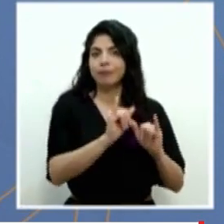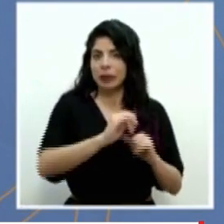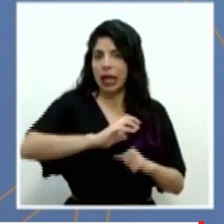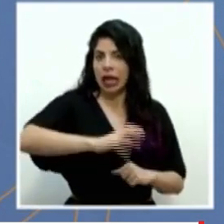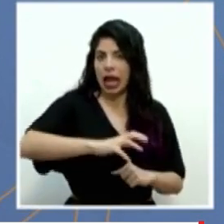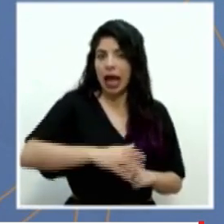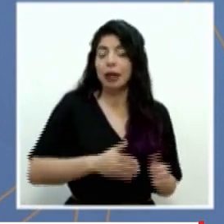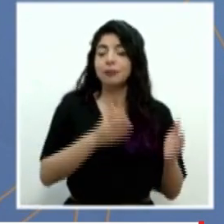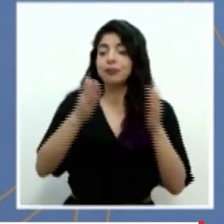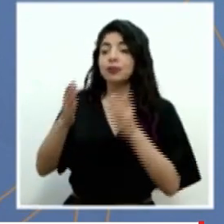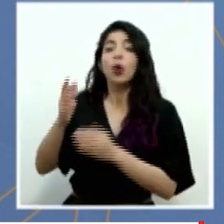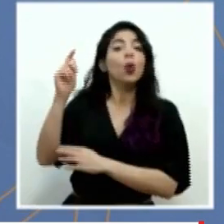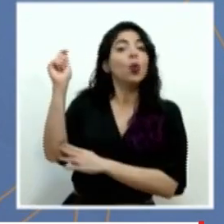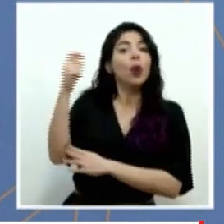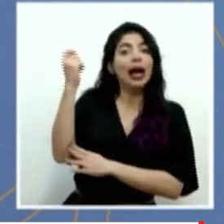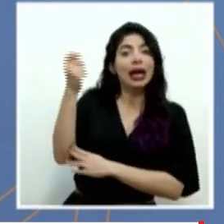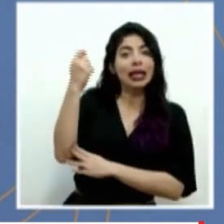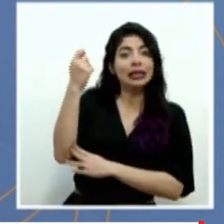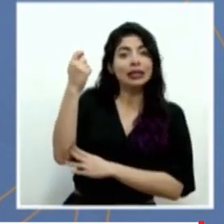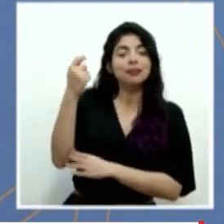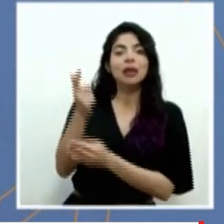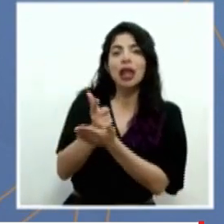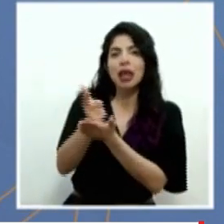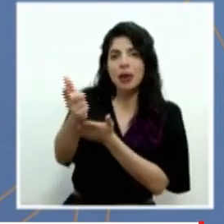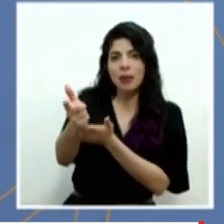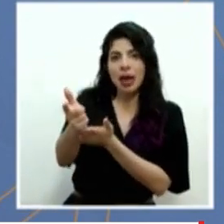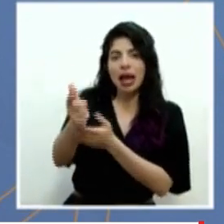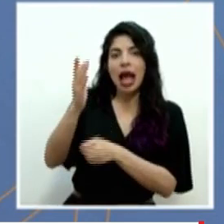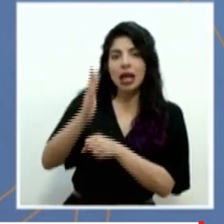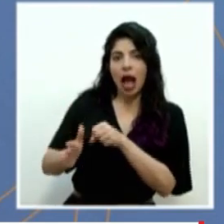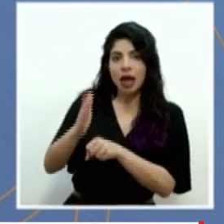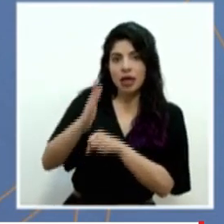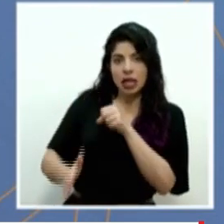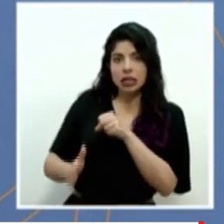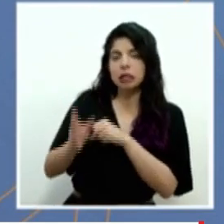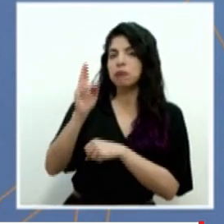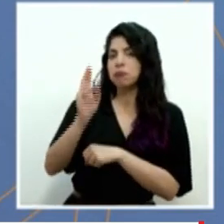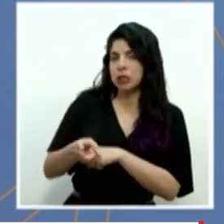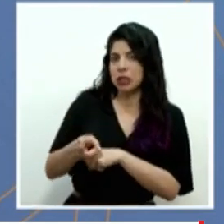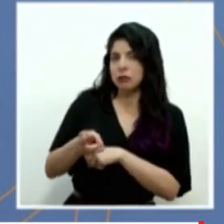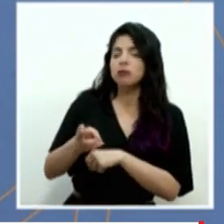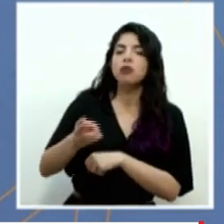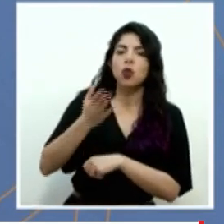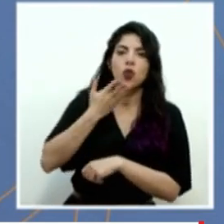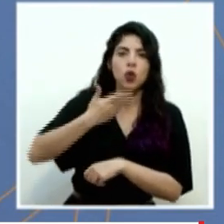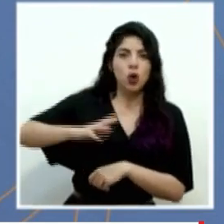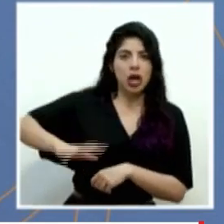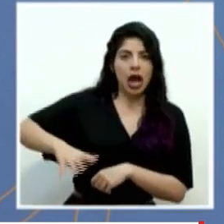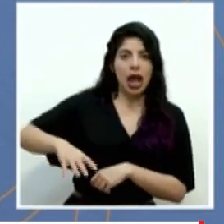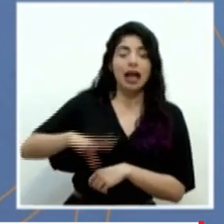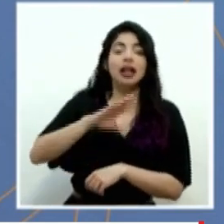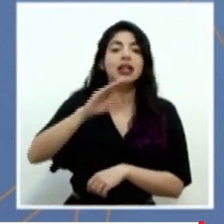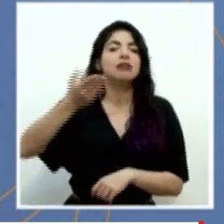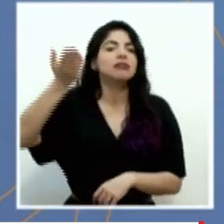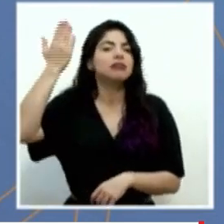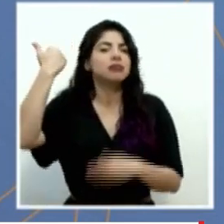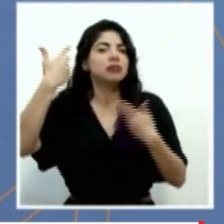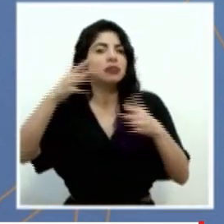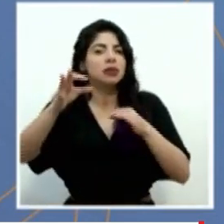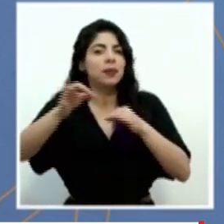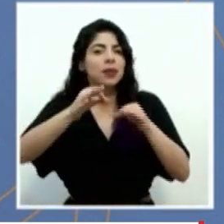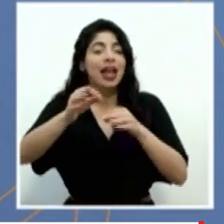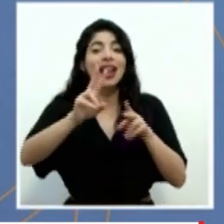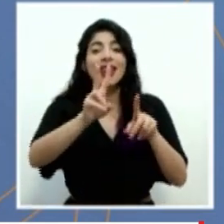naranja. La provincia de Guanacaste, Liberia y Cañas mantienen la condición de alerta naranja y ya habíamos comentado